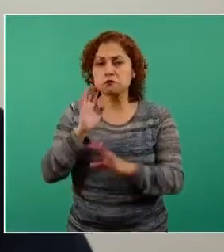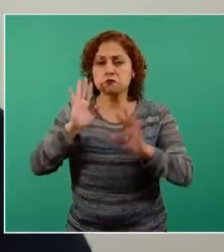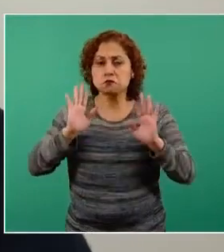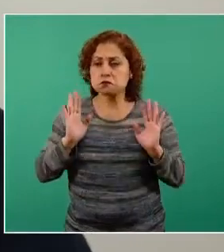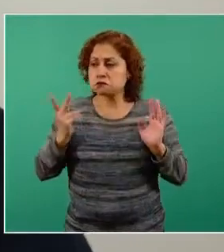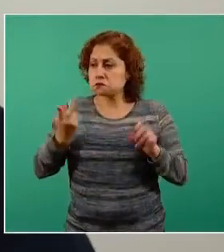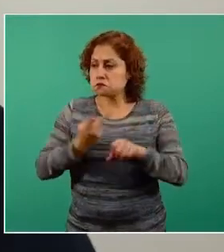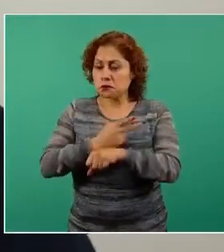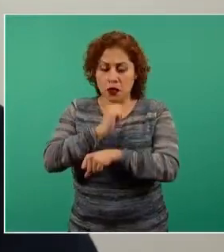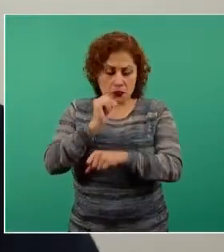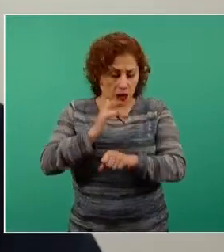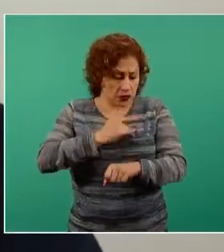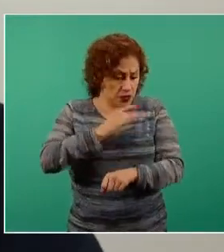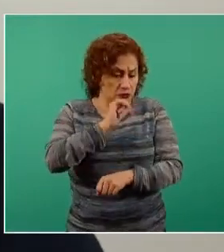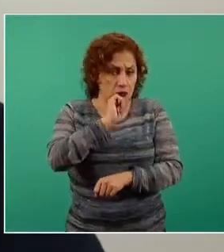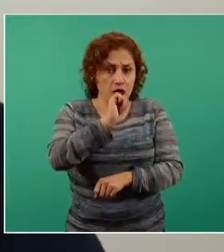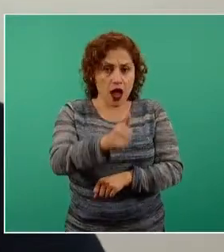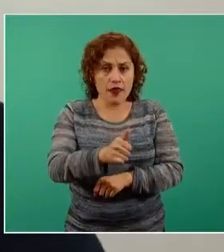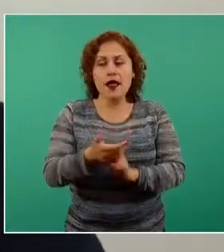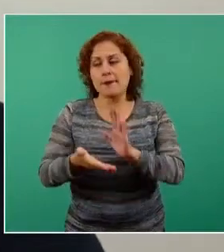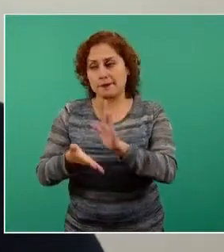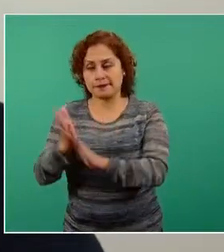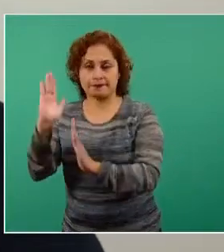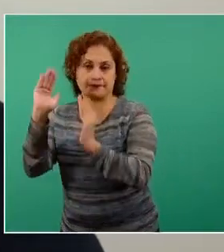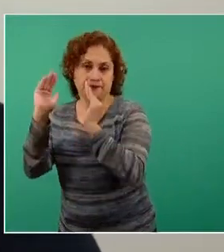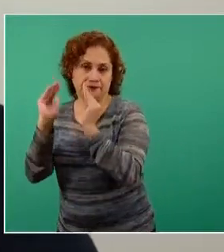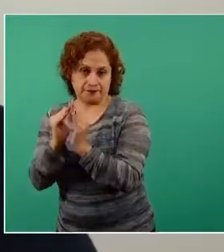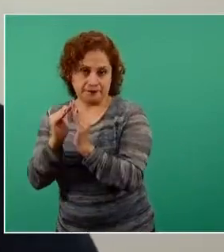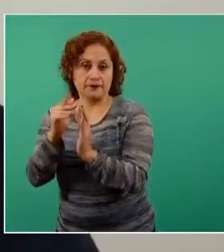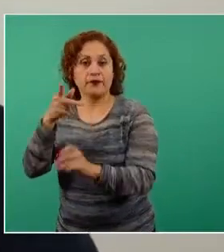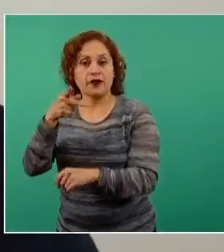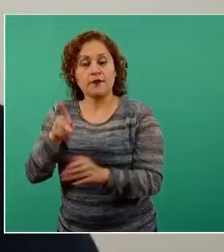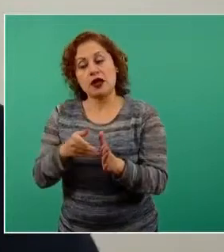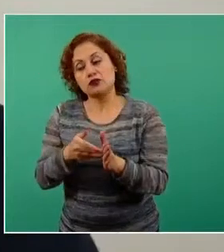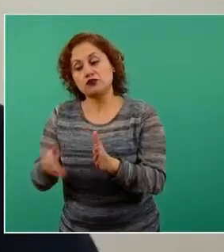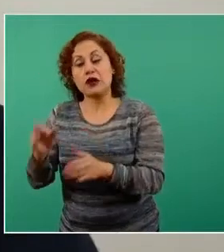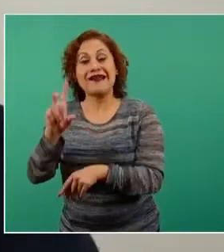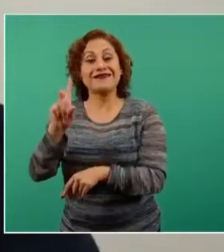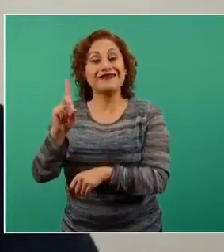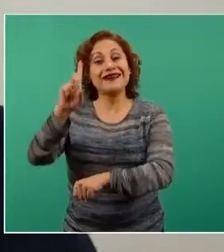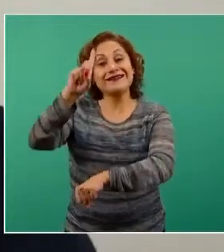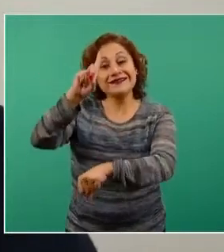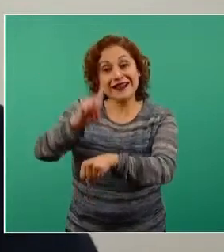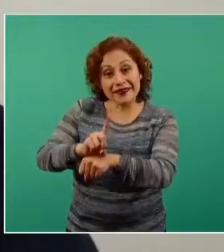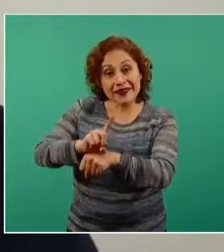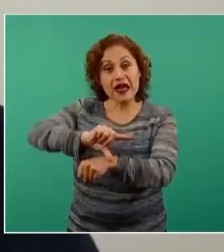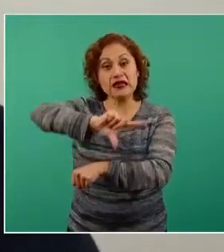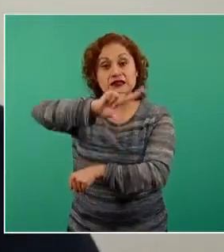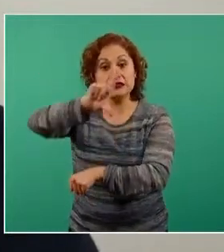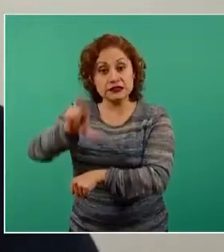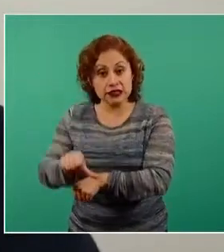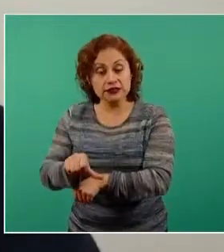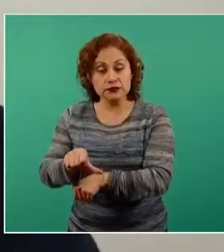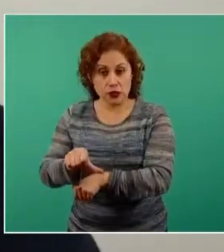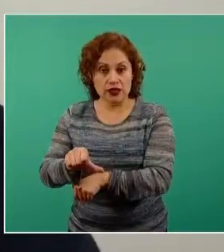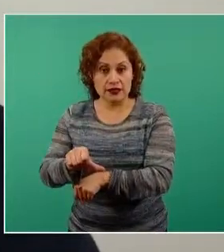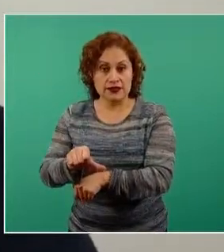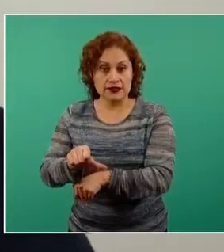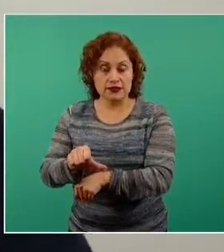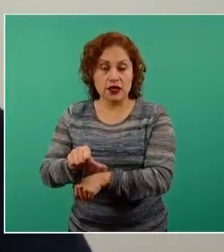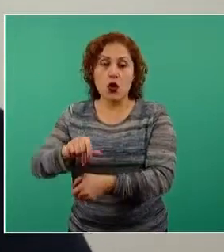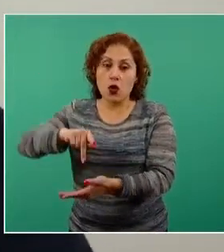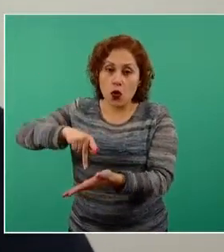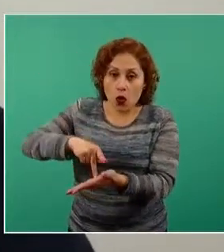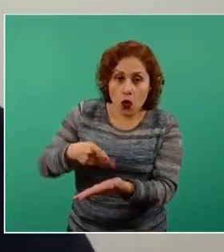ir a su domicilio, pero sí en los siguientes 30 días, que es la temporalidad que se ha definido para